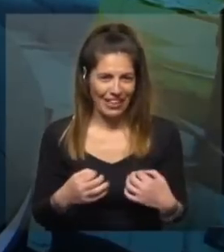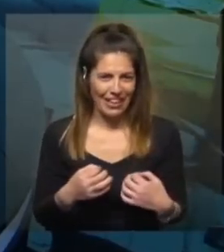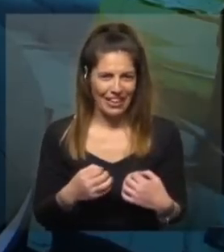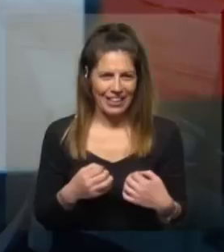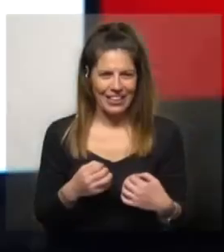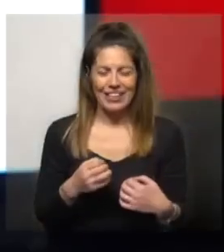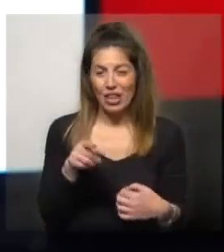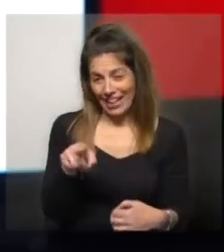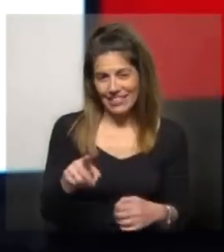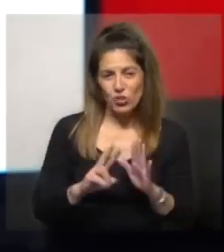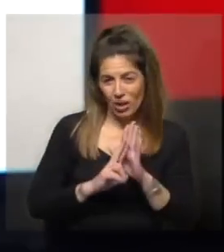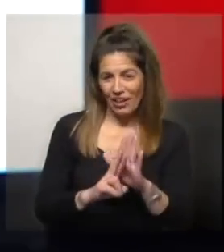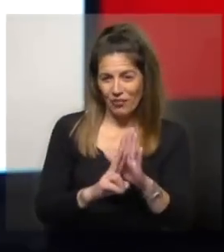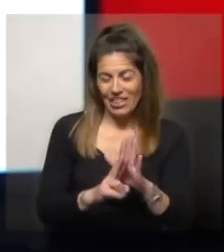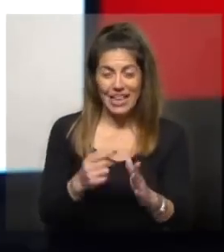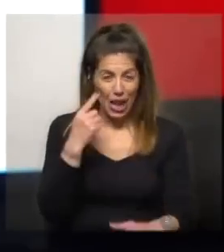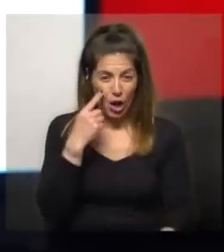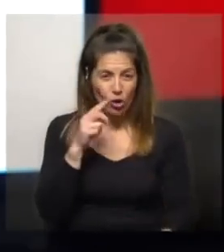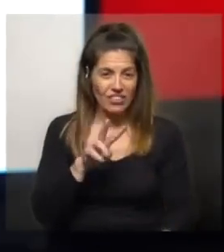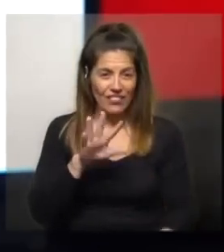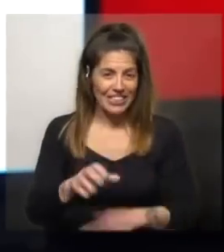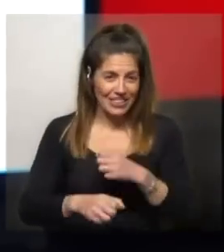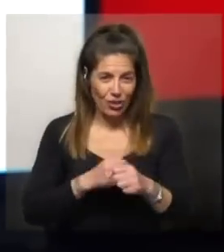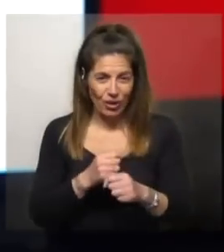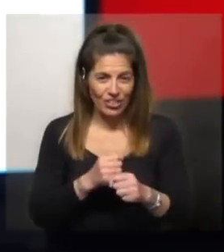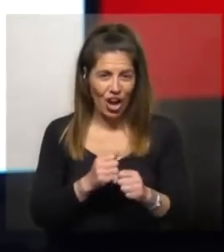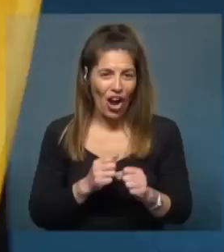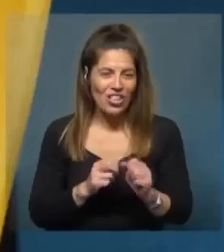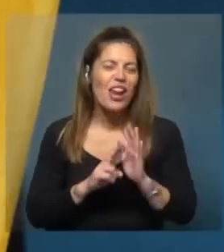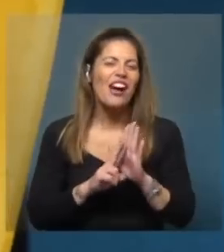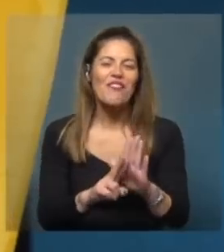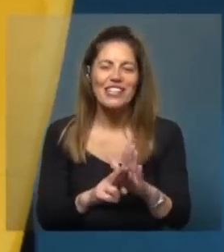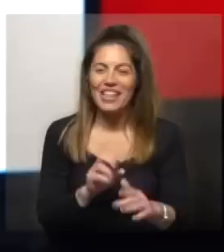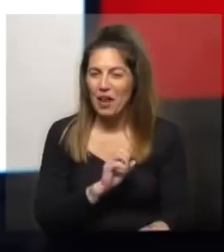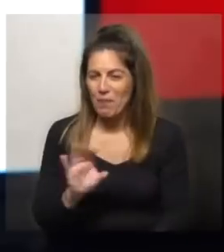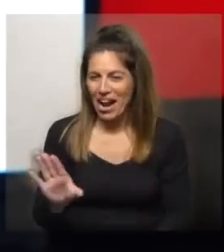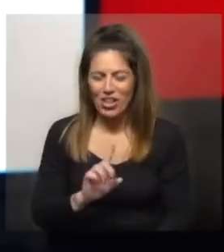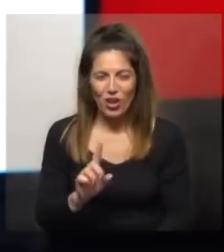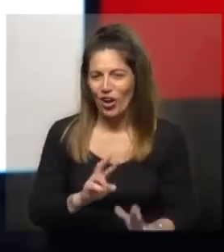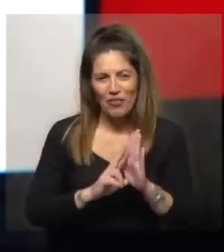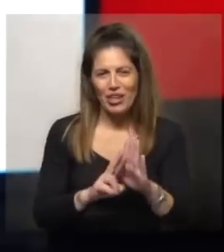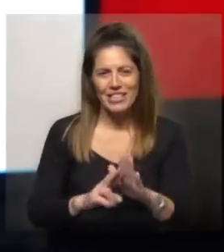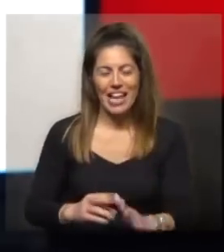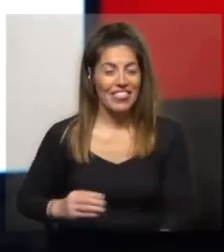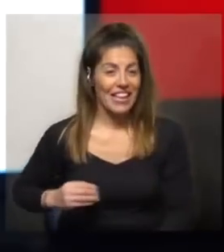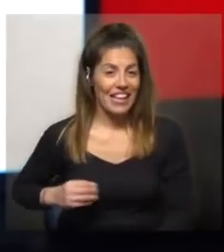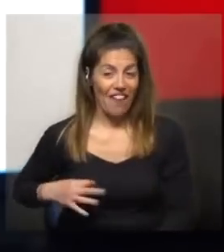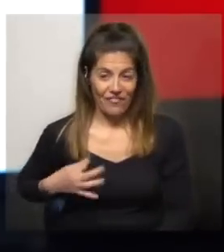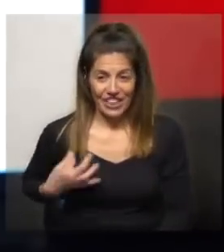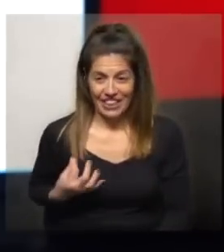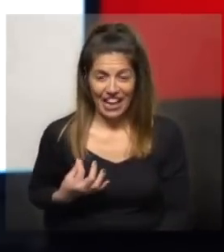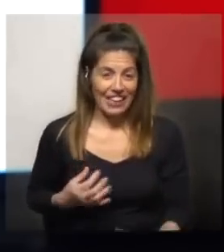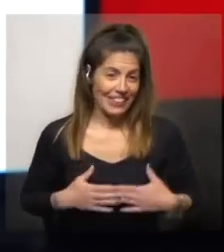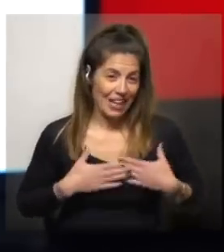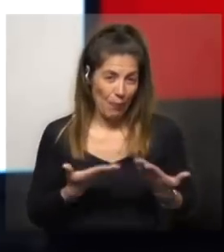es una gran referencia la conozco hace 25 años la referencia del mal de un montón de cosas y además tengo el